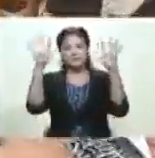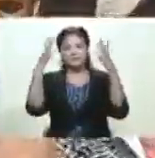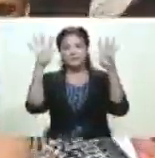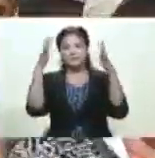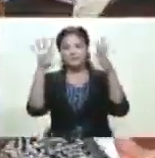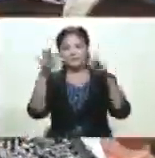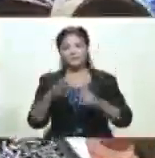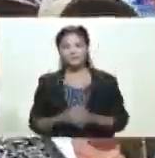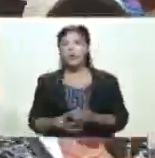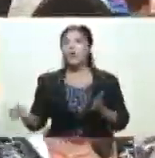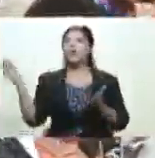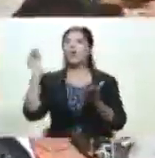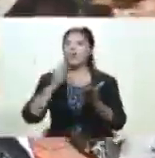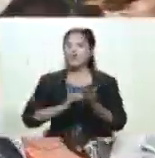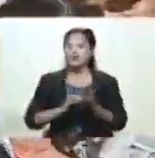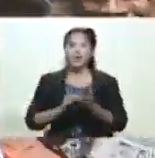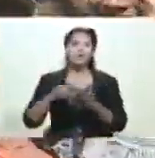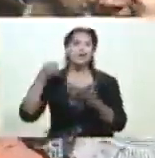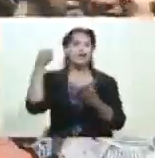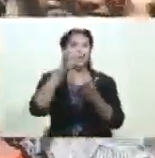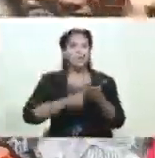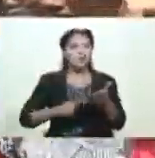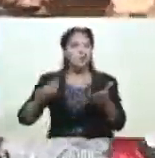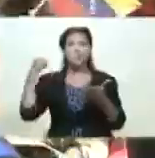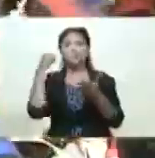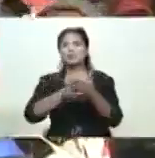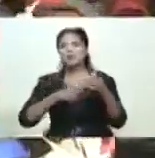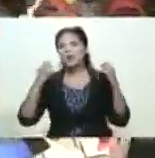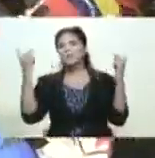¡Otra vez la victoria, otra vez la lucha!